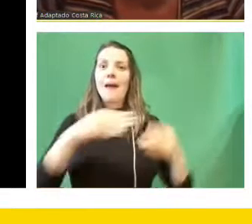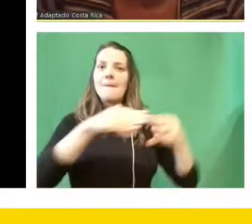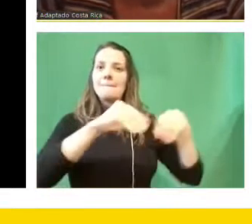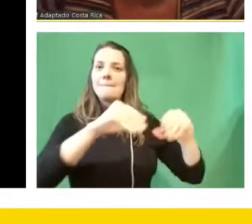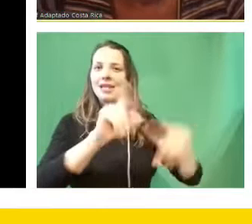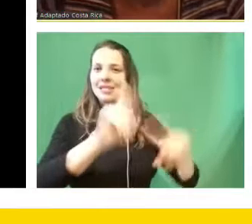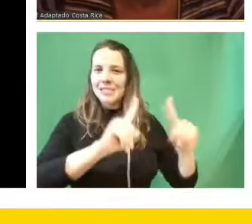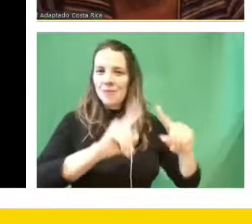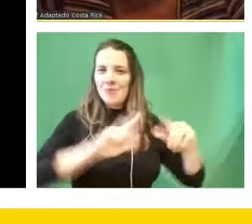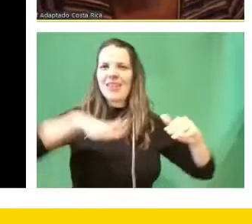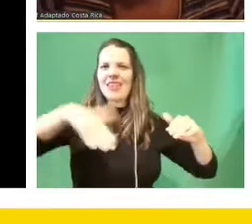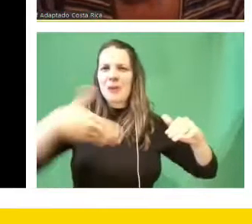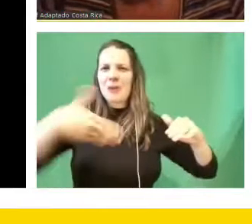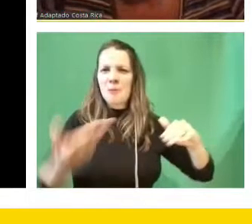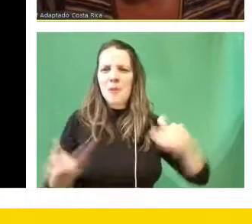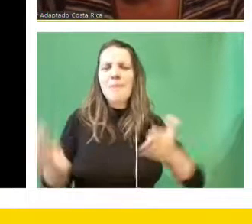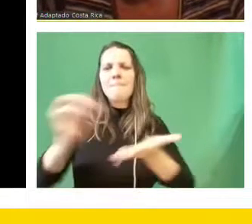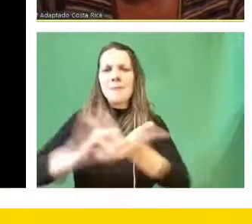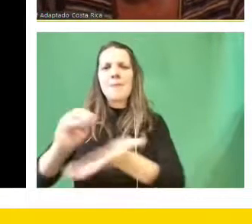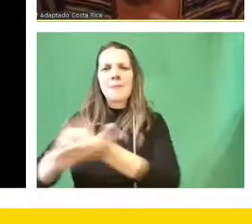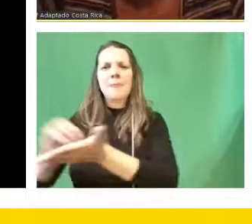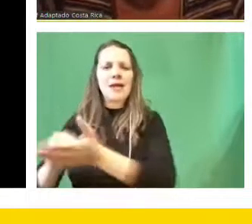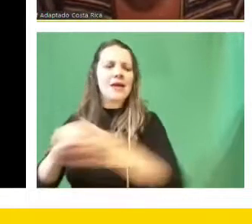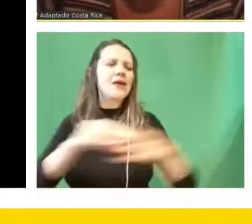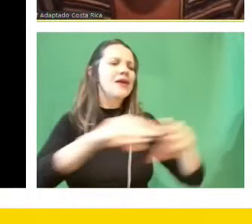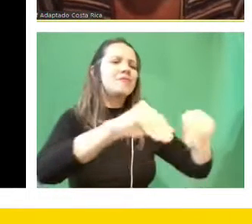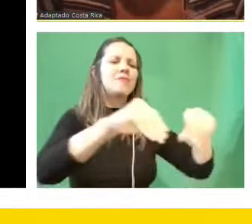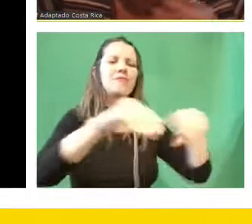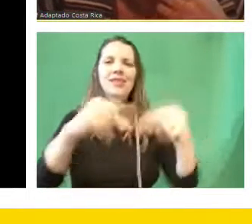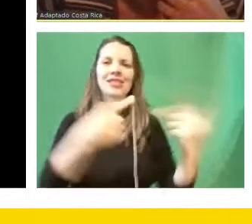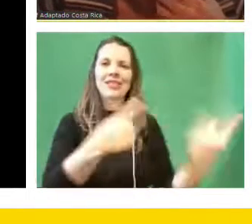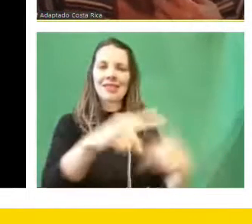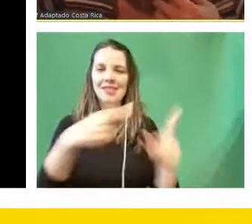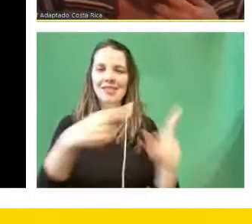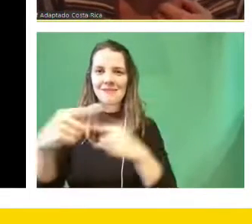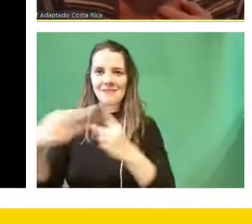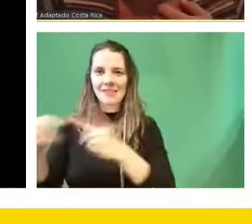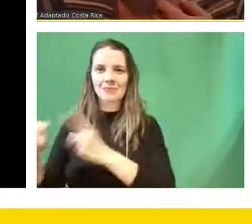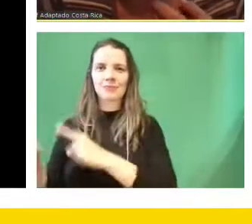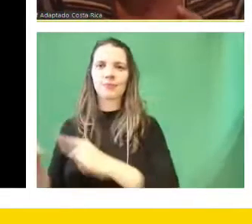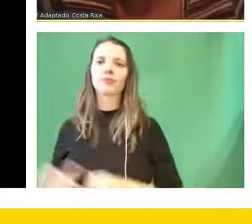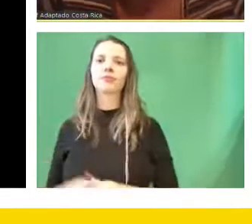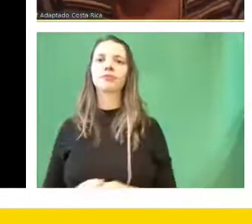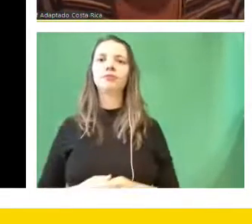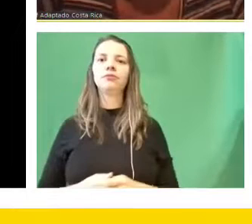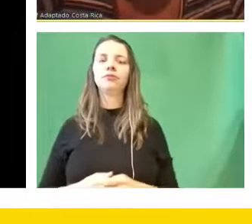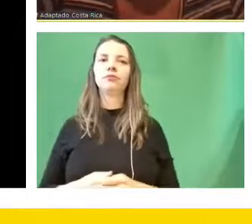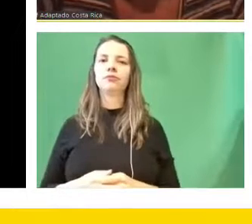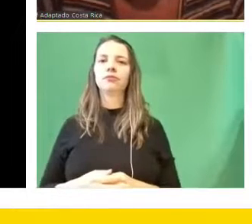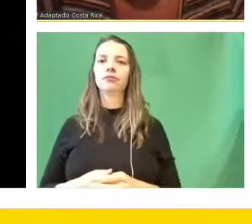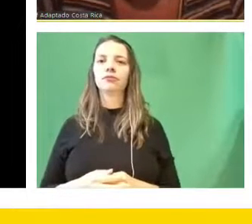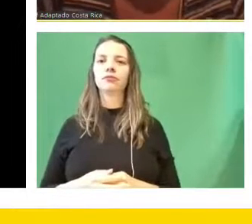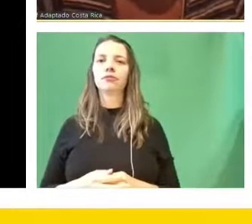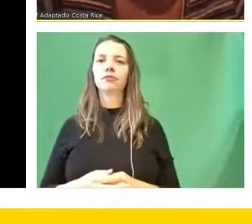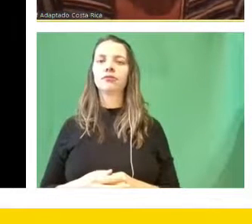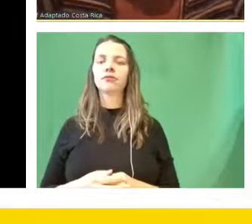para playas, ¿verdad? Porque recordemos que la necesidad para personas, por ejemplo, con parálisis cerebral, que ya son